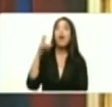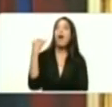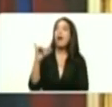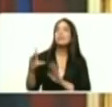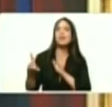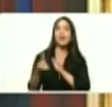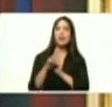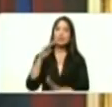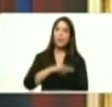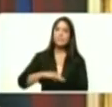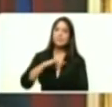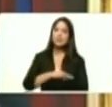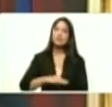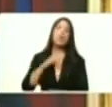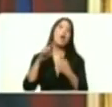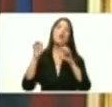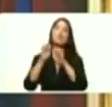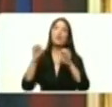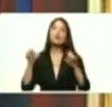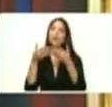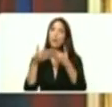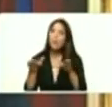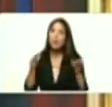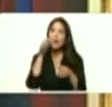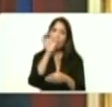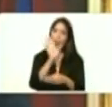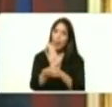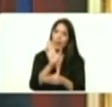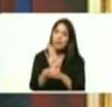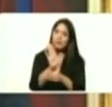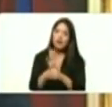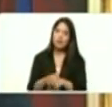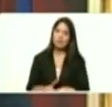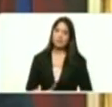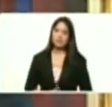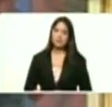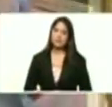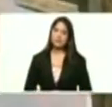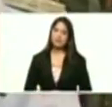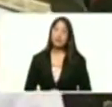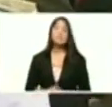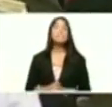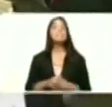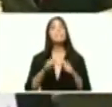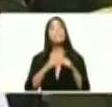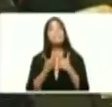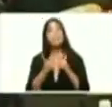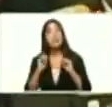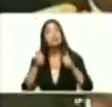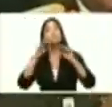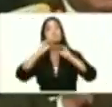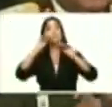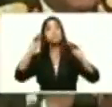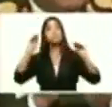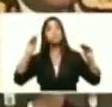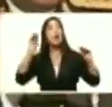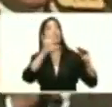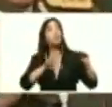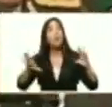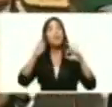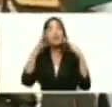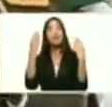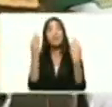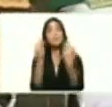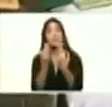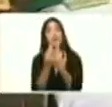misiones, grandes misiones, a la educación pública, a la protección. Y a partir de allí convocar a toda la familia, a